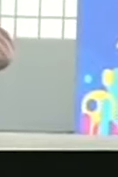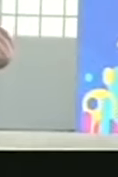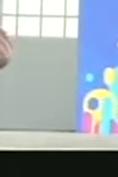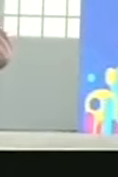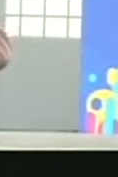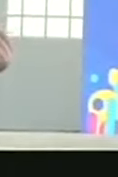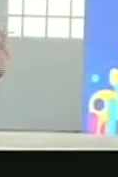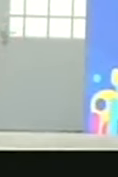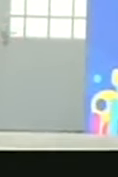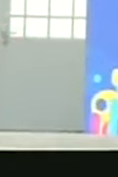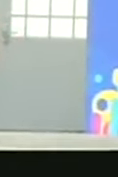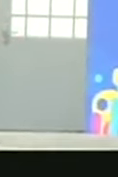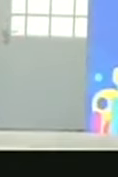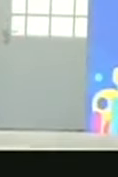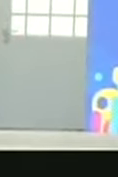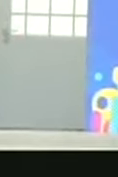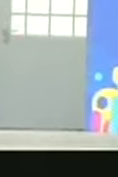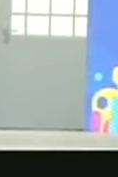Yo quiero